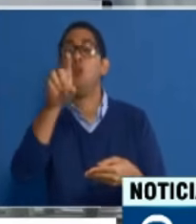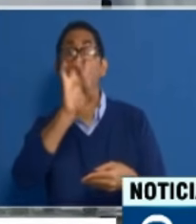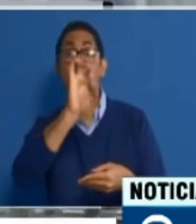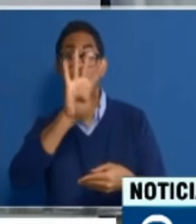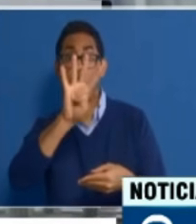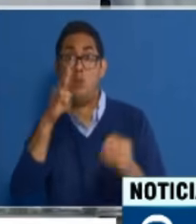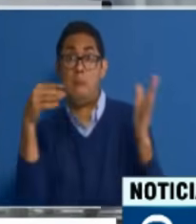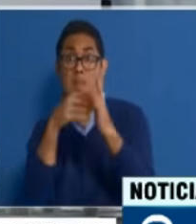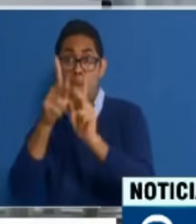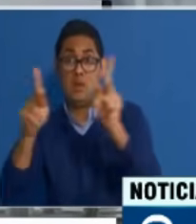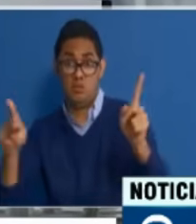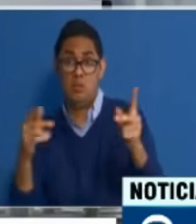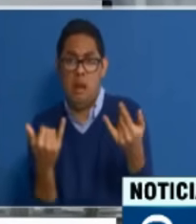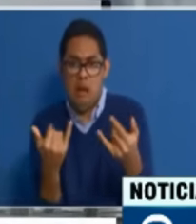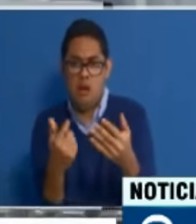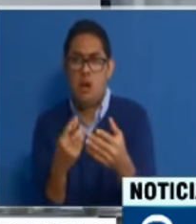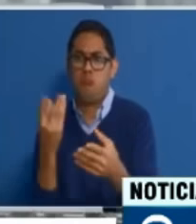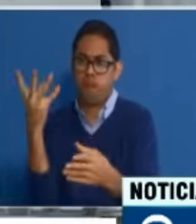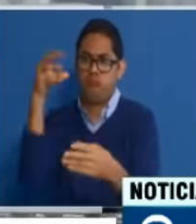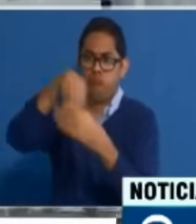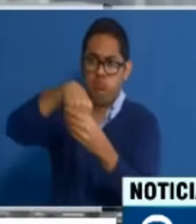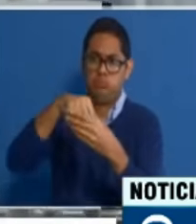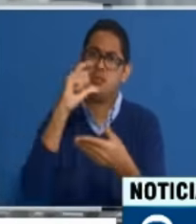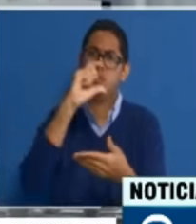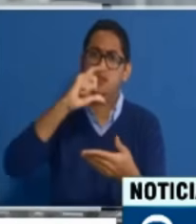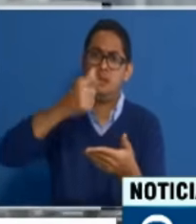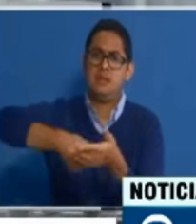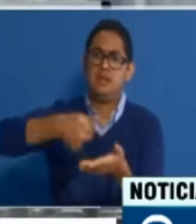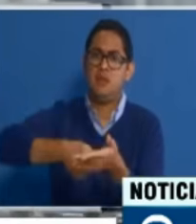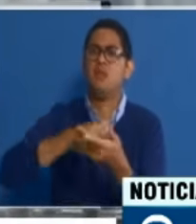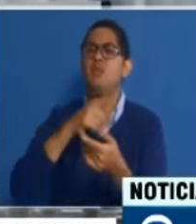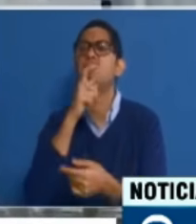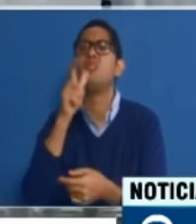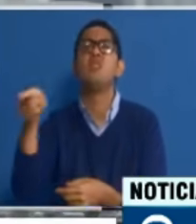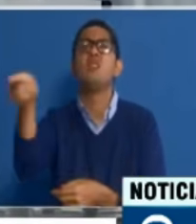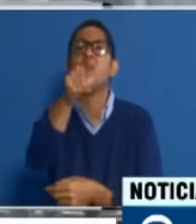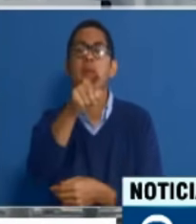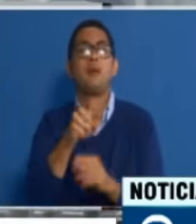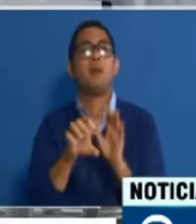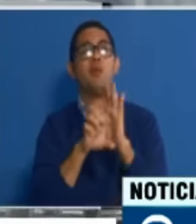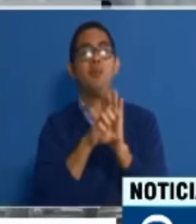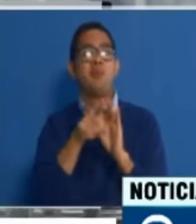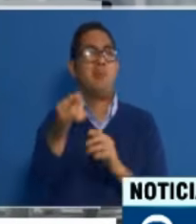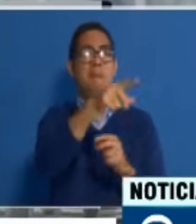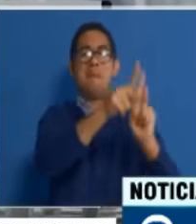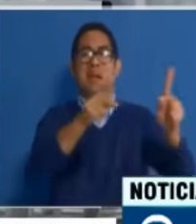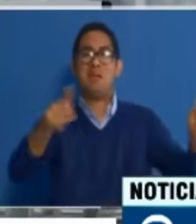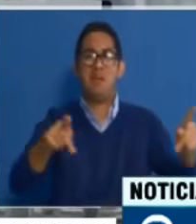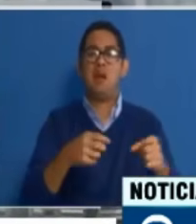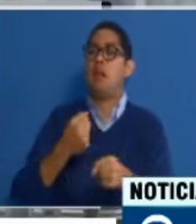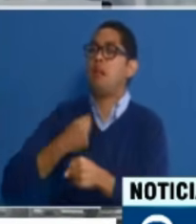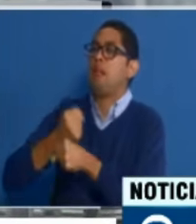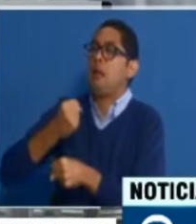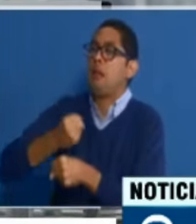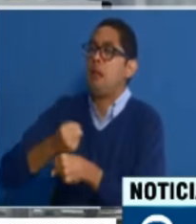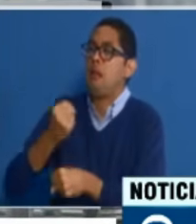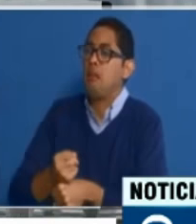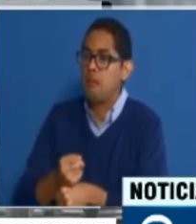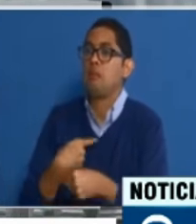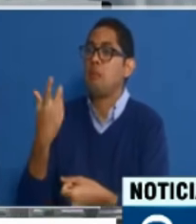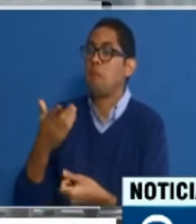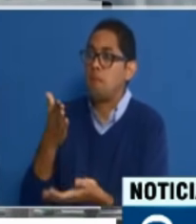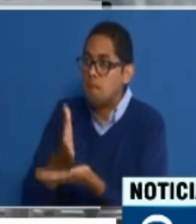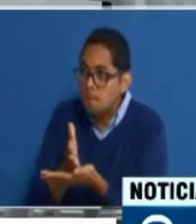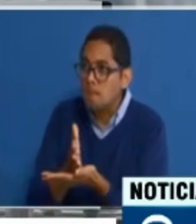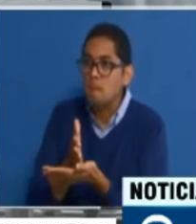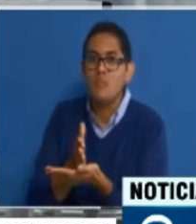beneficiarios de esta primera fase? Los trabajadores con contratos suspendidos al viernes 24